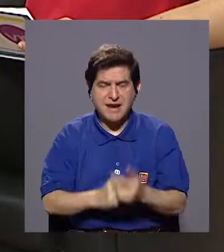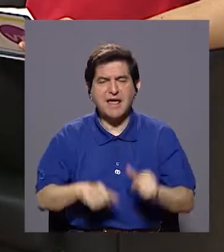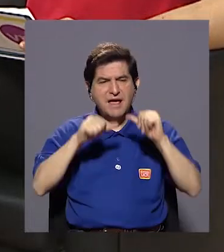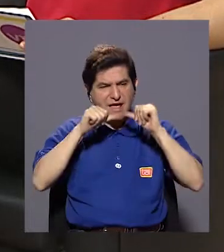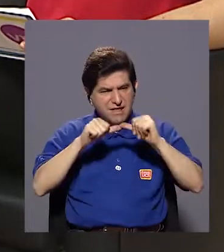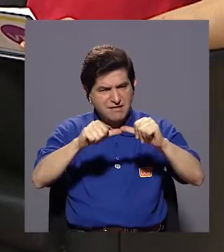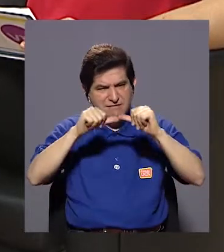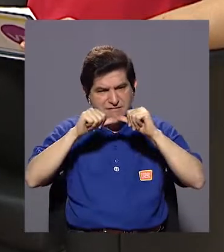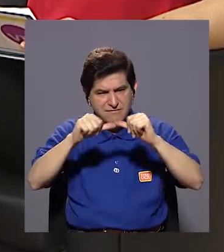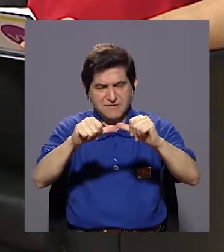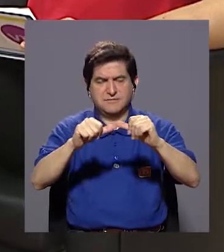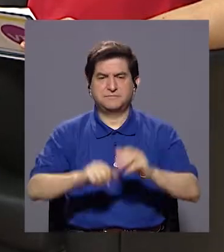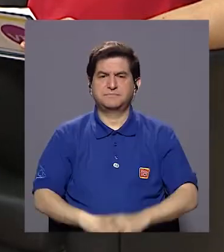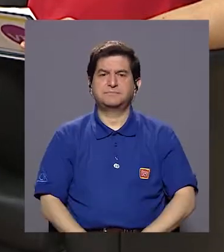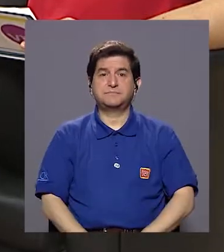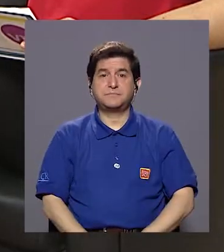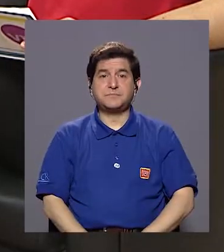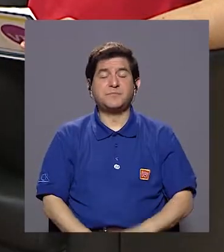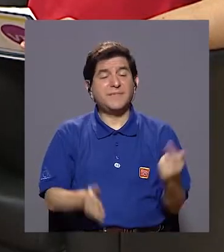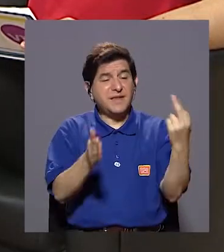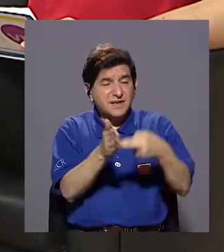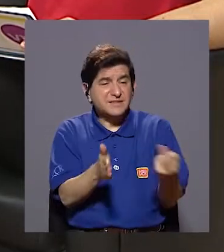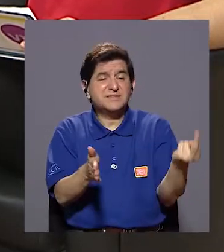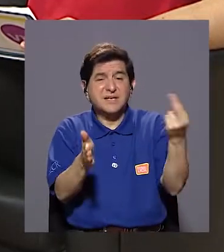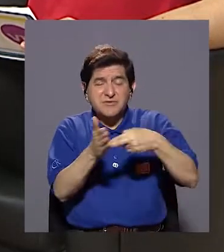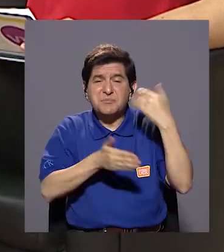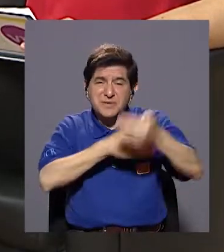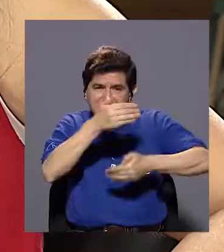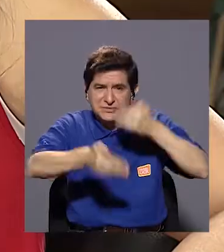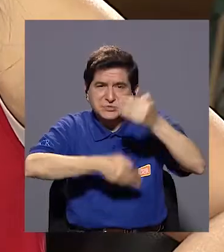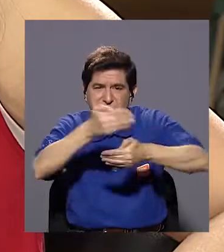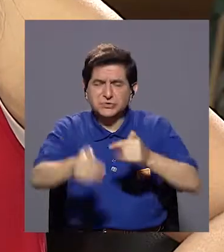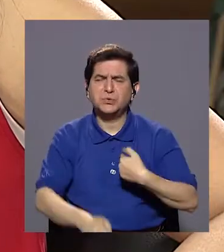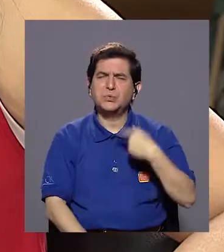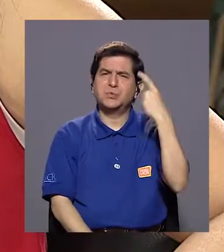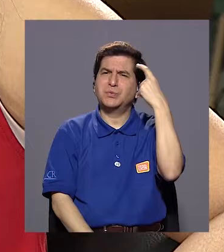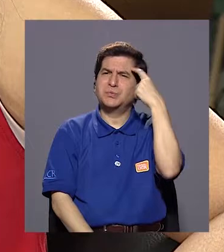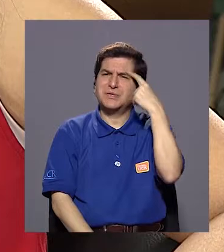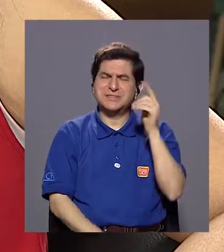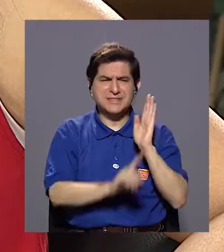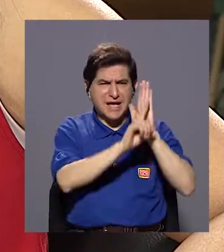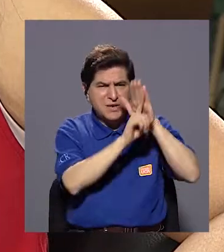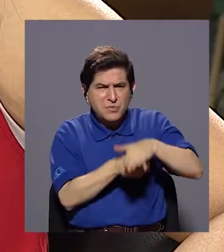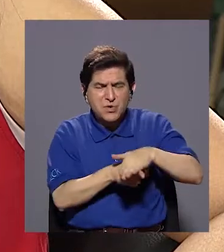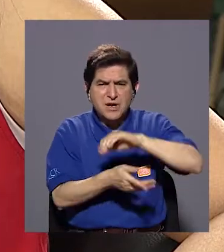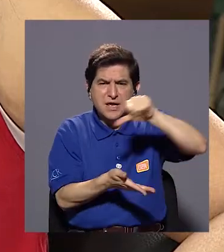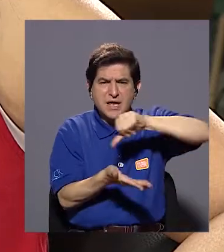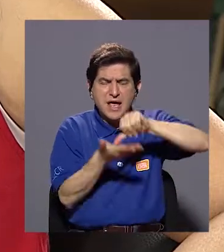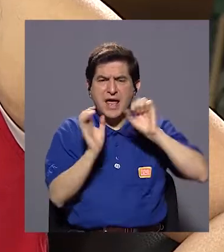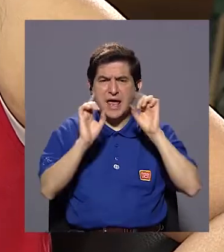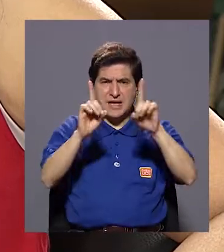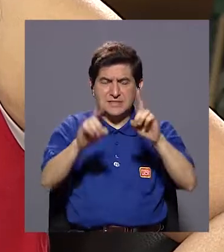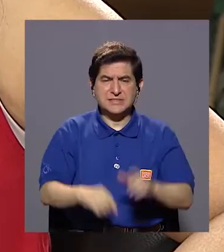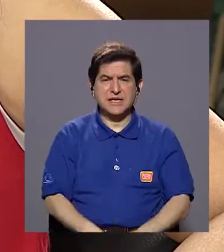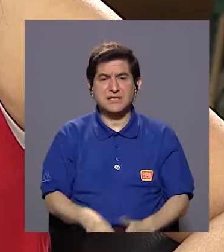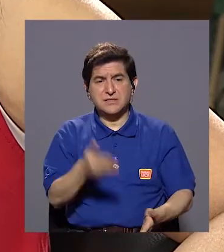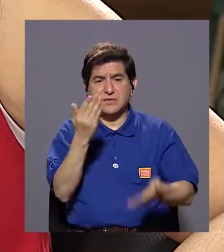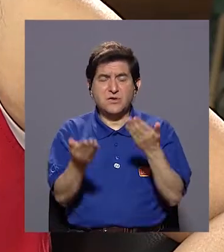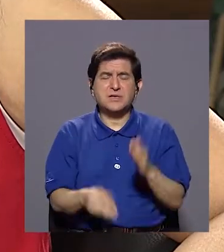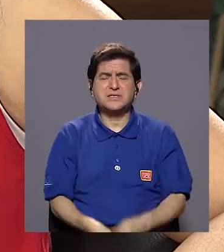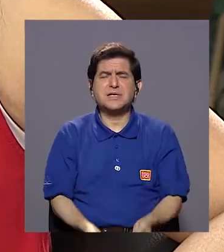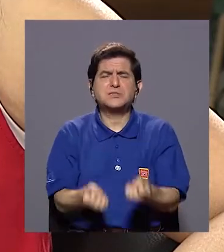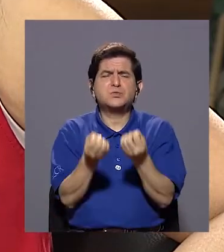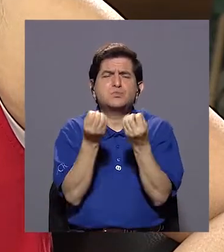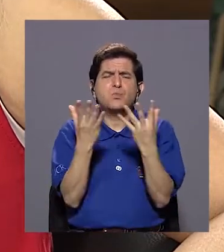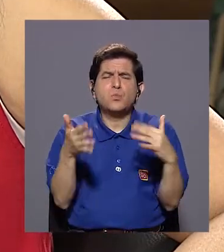es constante también, ¿verdad? O sea, porque se va reproduciendo, ¿verdad? Sí. Uno pensaría que el bullying se da en los centros educativos donde hay concentración